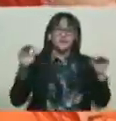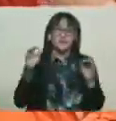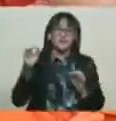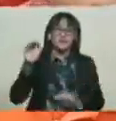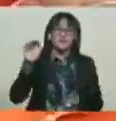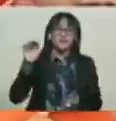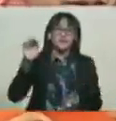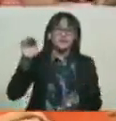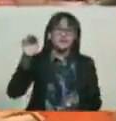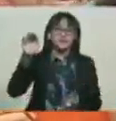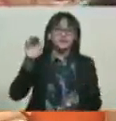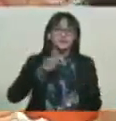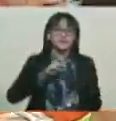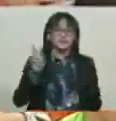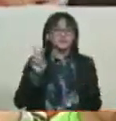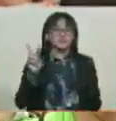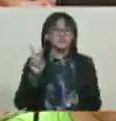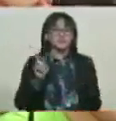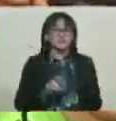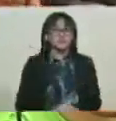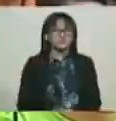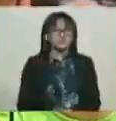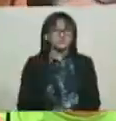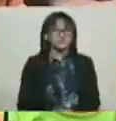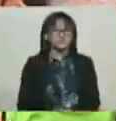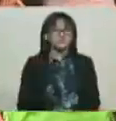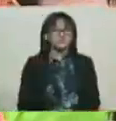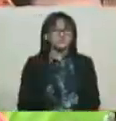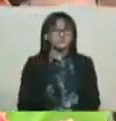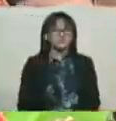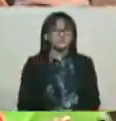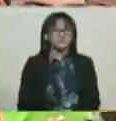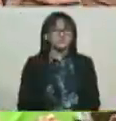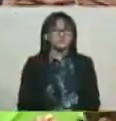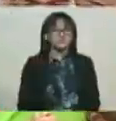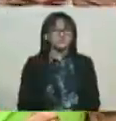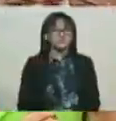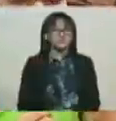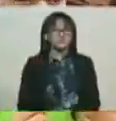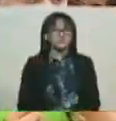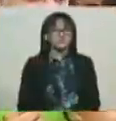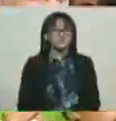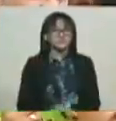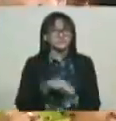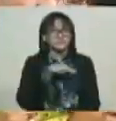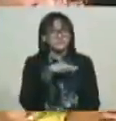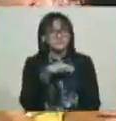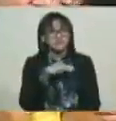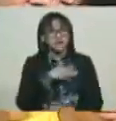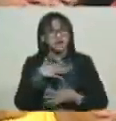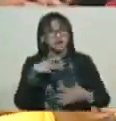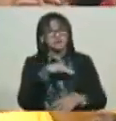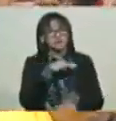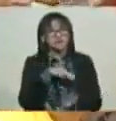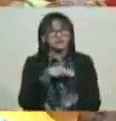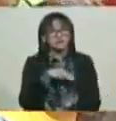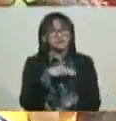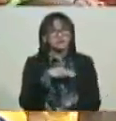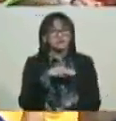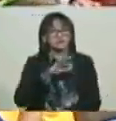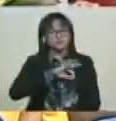venezuela para seguir fortaleciendo las misiones y grandes misiones